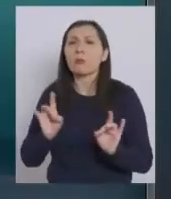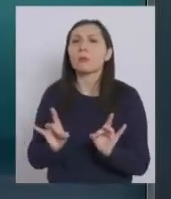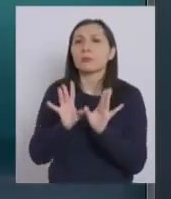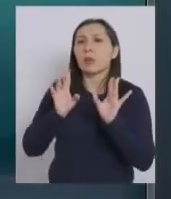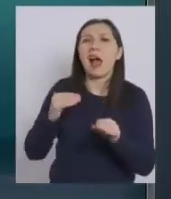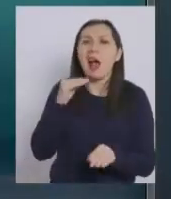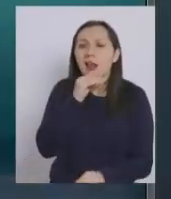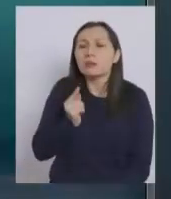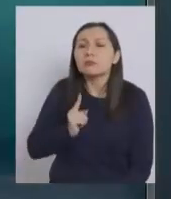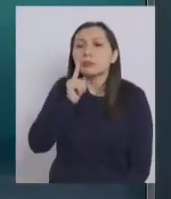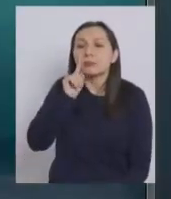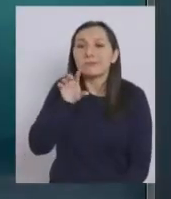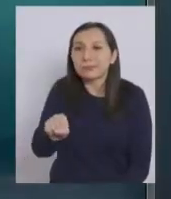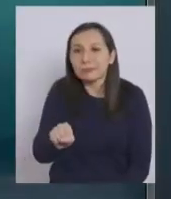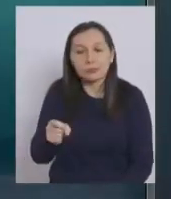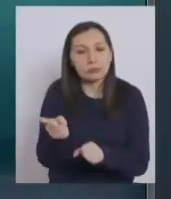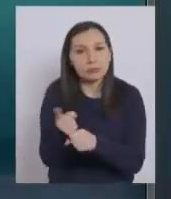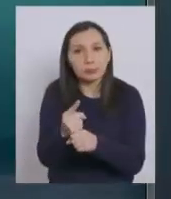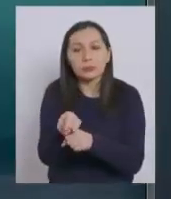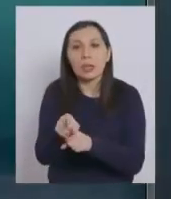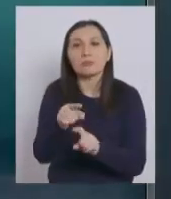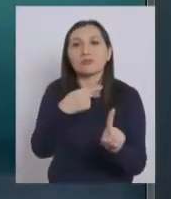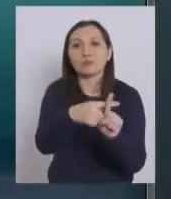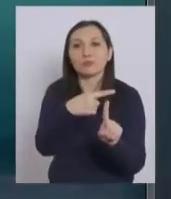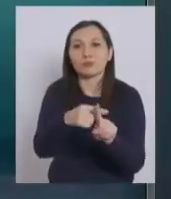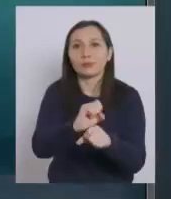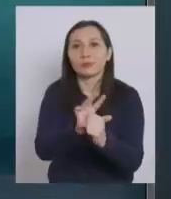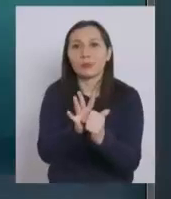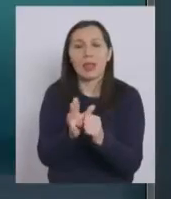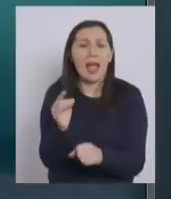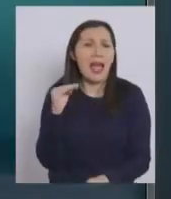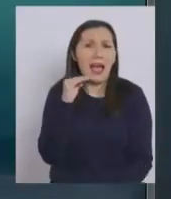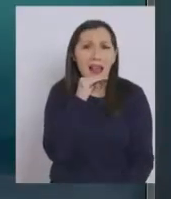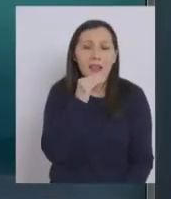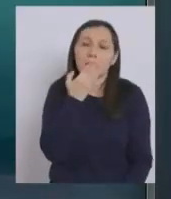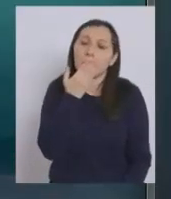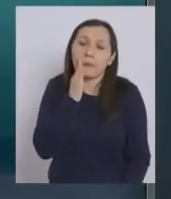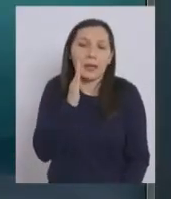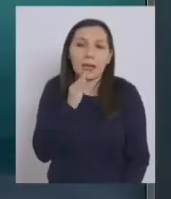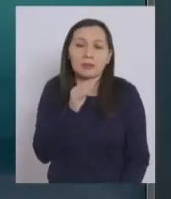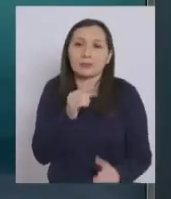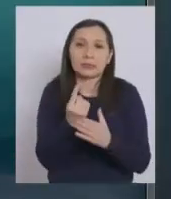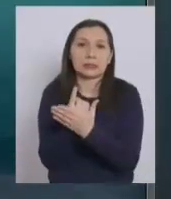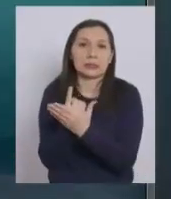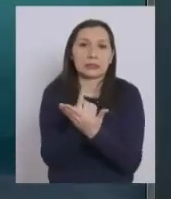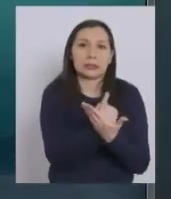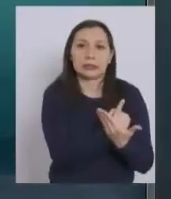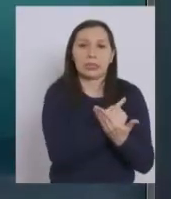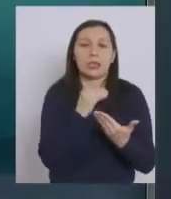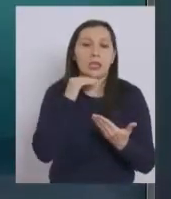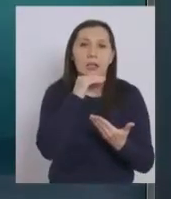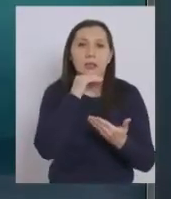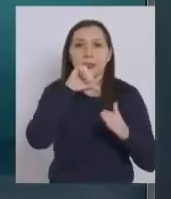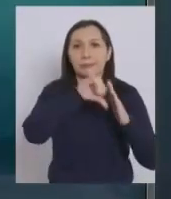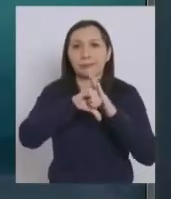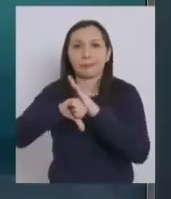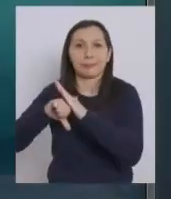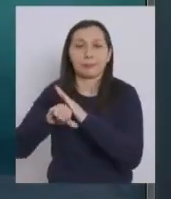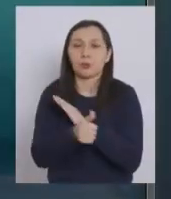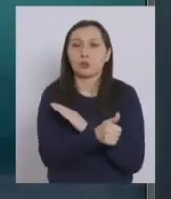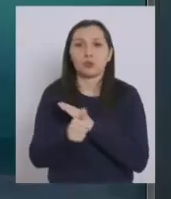y se detectaron casos positivos y por eso que inmediatamente se decidió aislar y poner en cuarentena